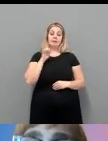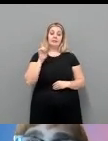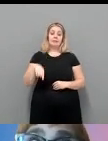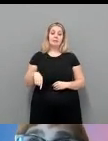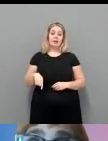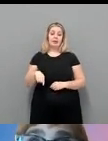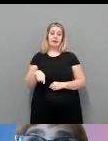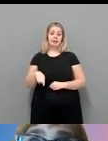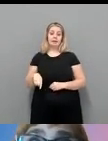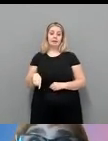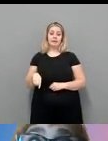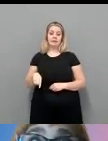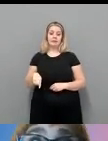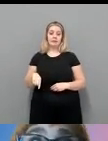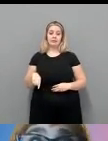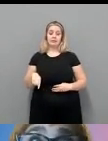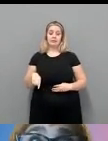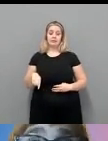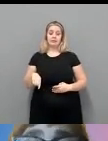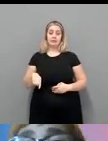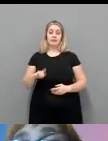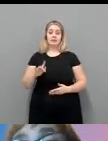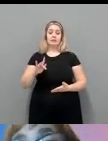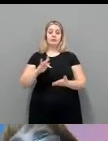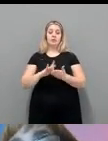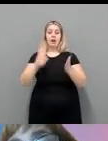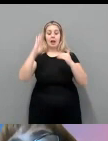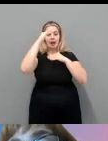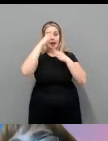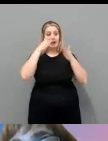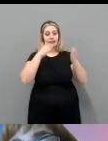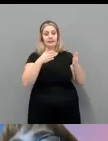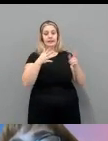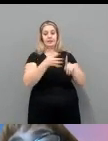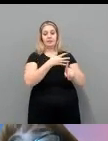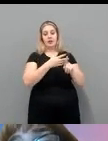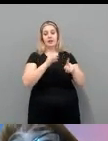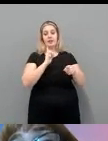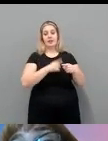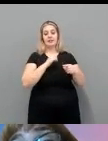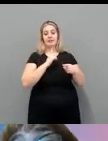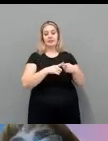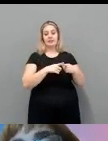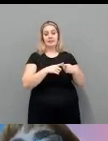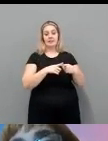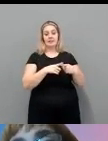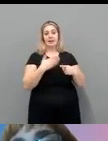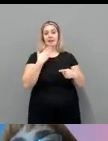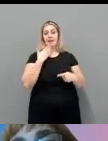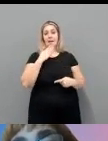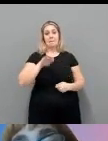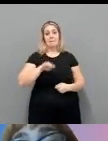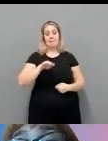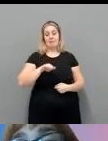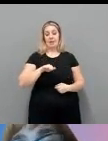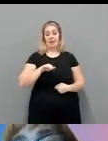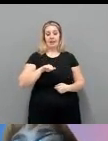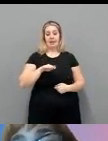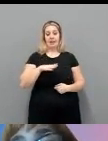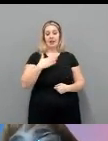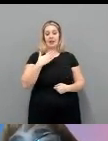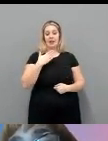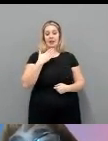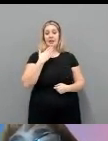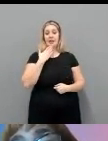hemos tenido que atender un caso de violencia sexual en una pequeña, una menor